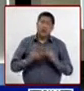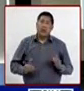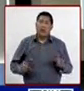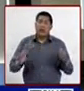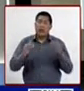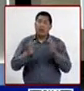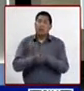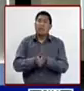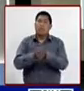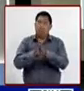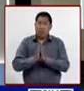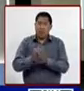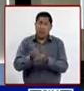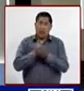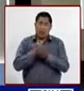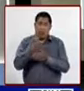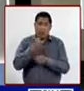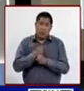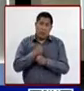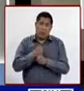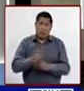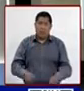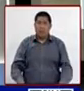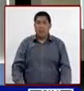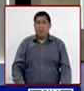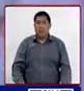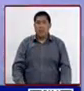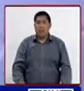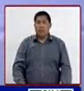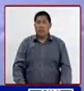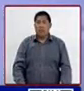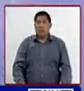pedir ayuda, para pedir un trabajo. Veamos, por favor.